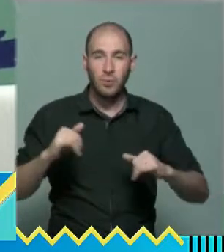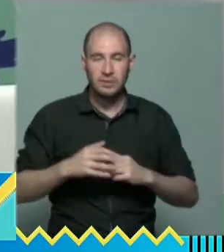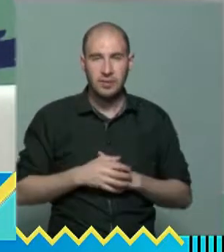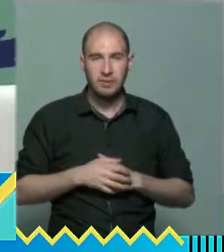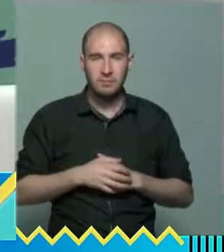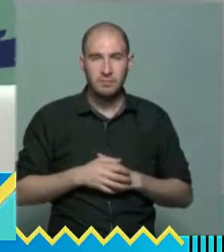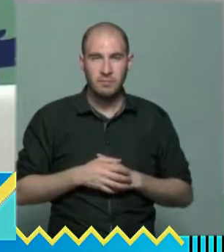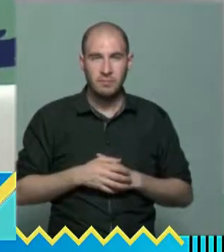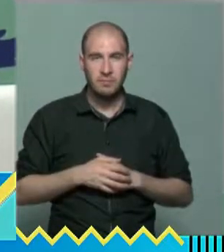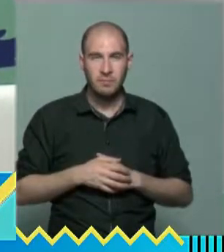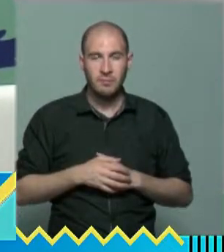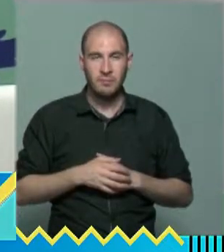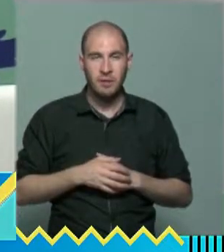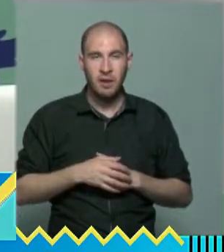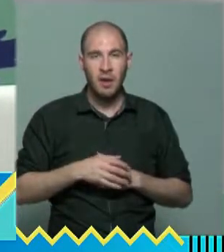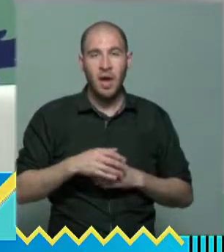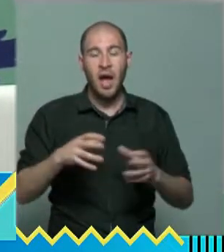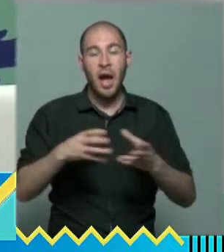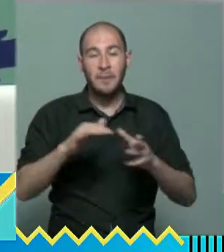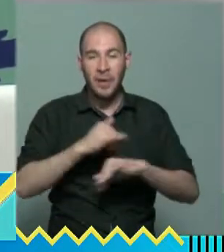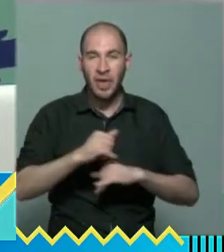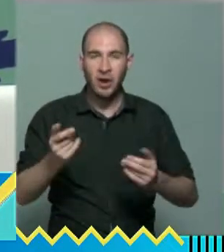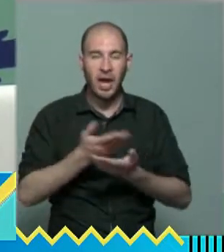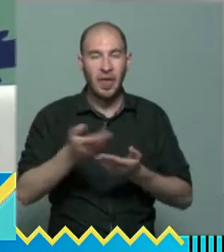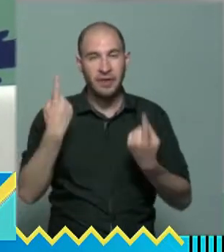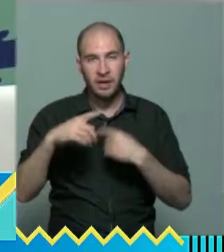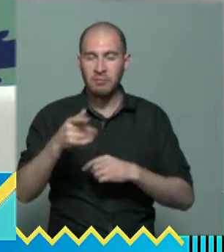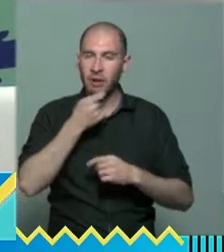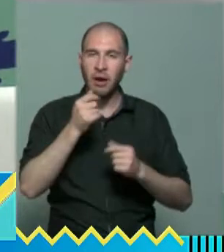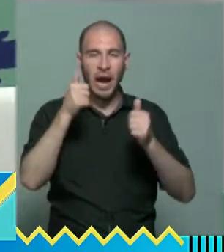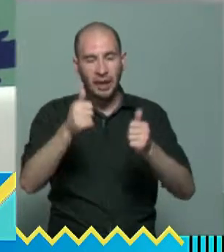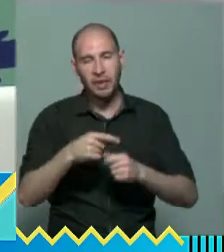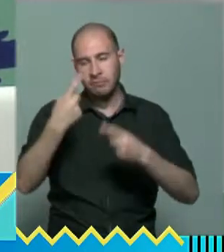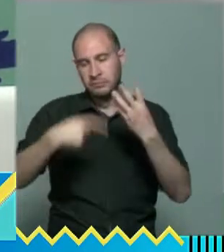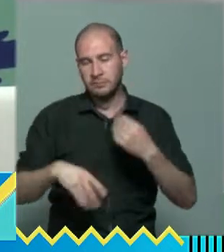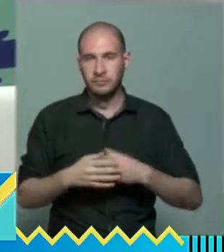publicitaria en los distintos medios de forma masiva, con carteles y demás,